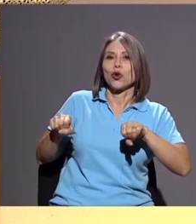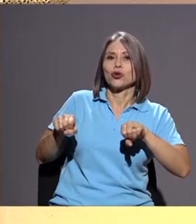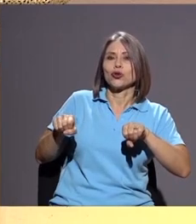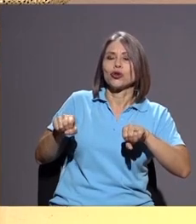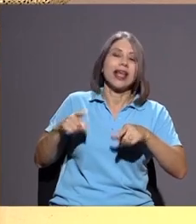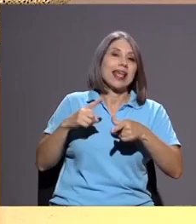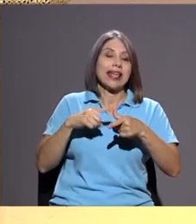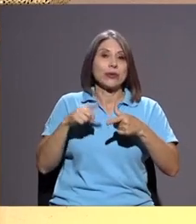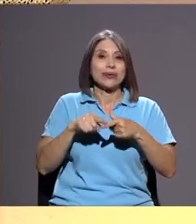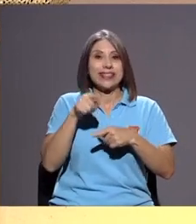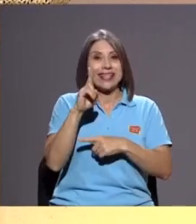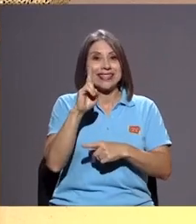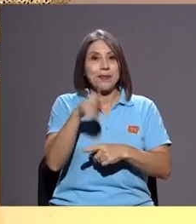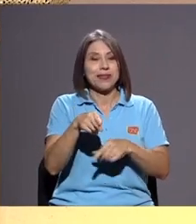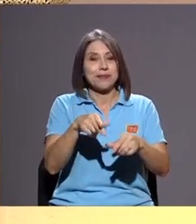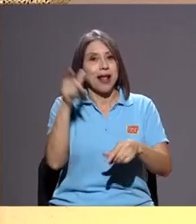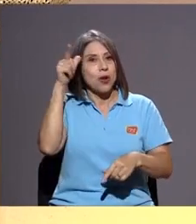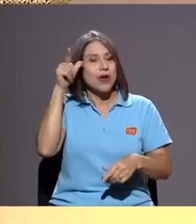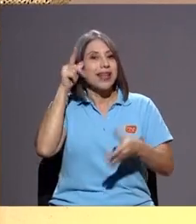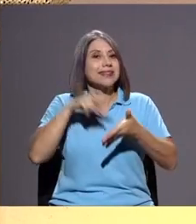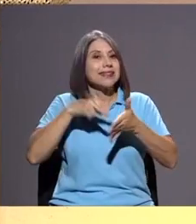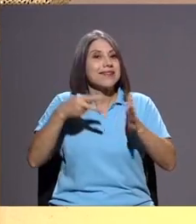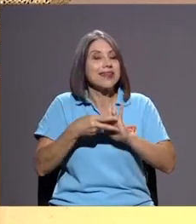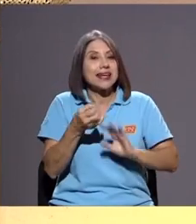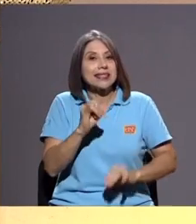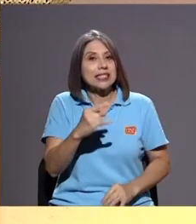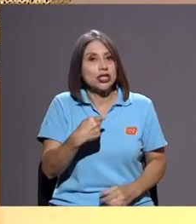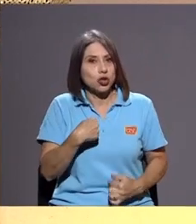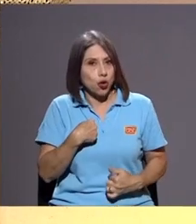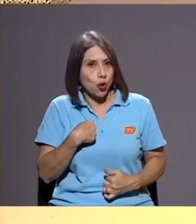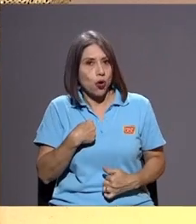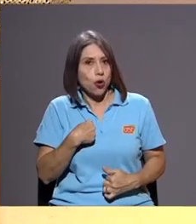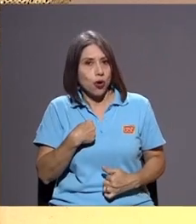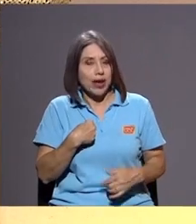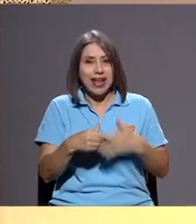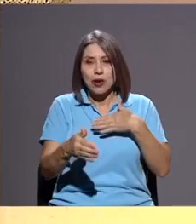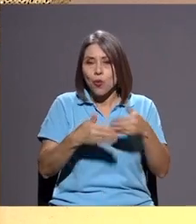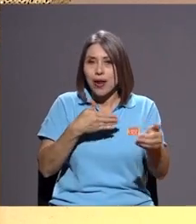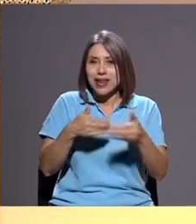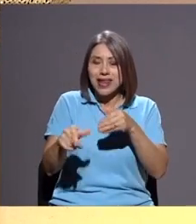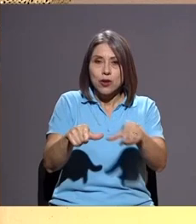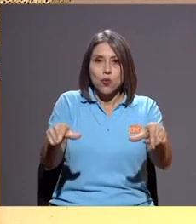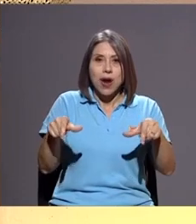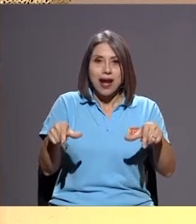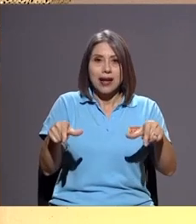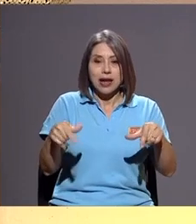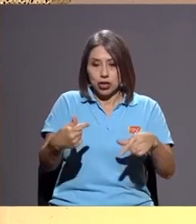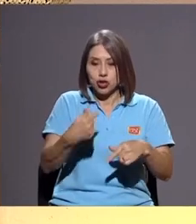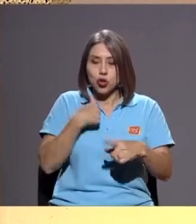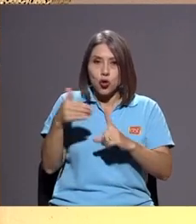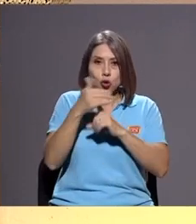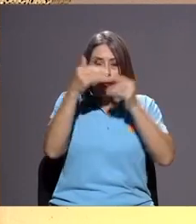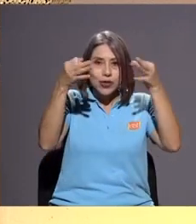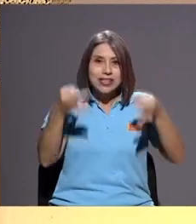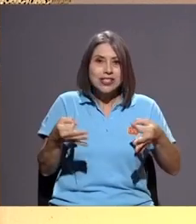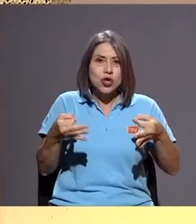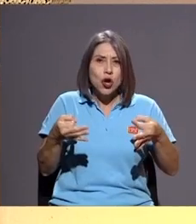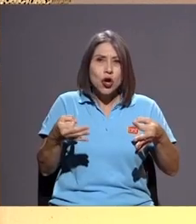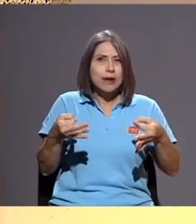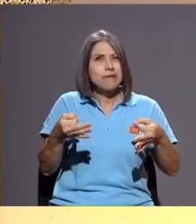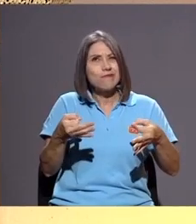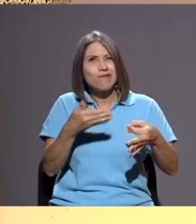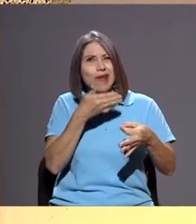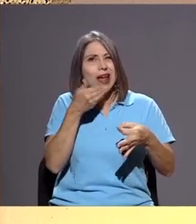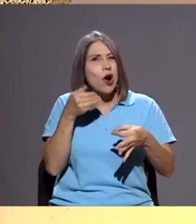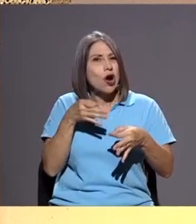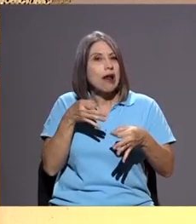un poco esa misma lógica significa que si yo en cualquier lugar tomó una decisión pues mejor la dejo para el